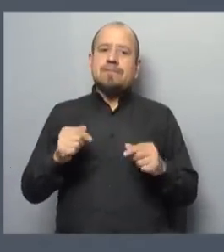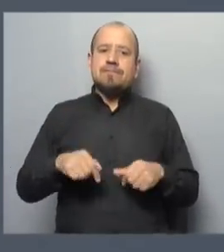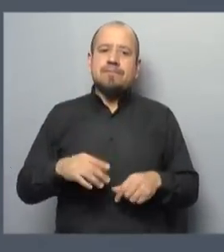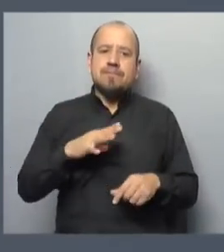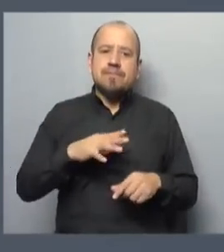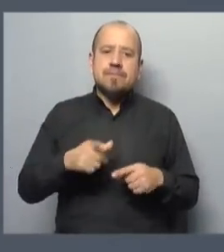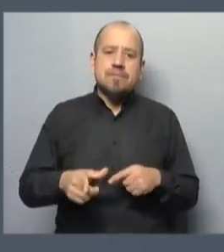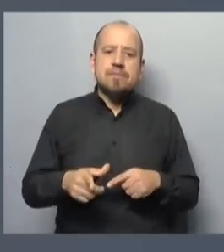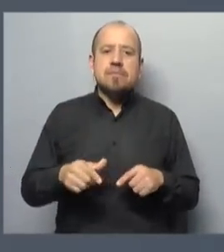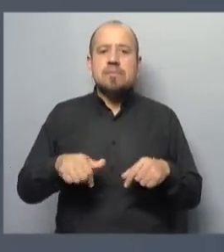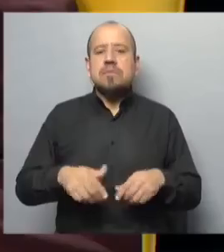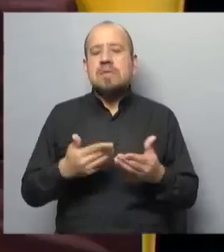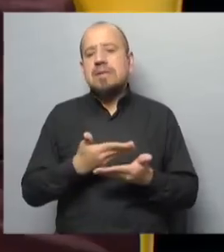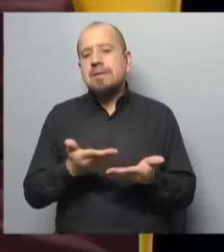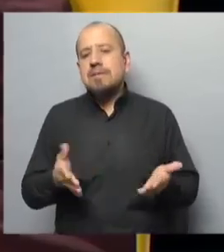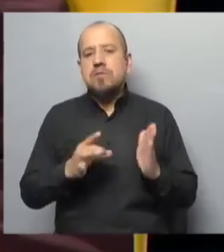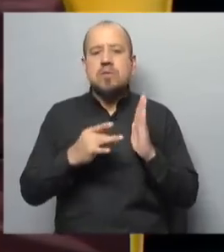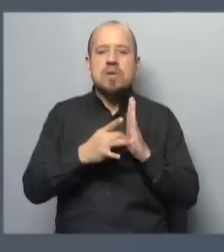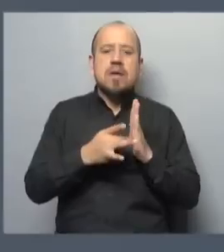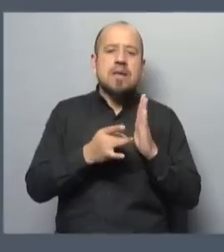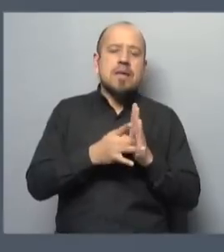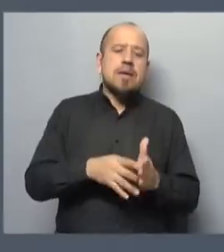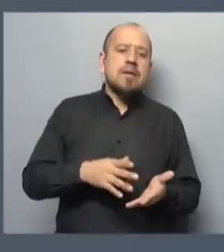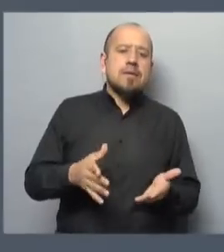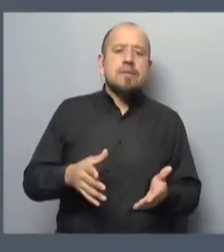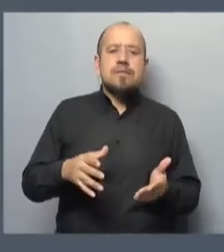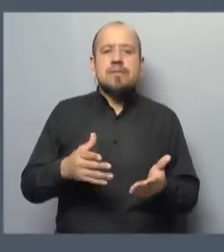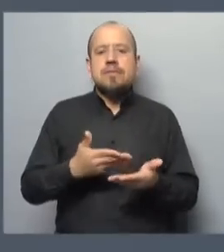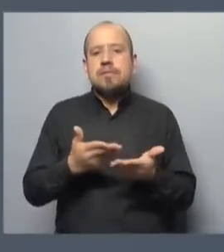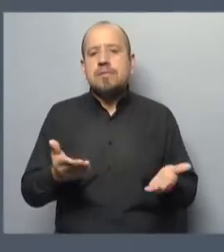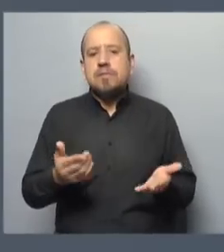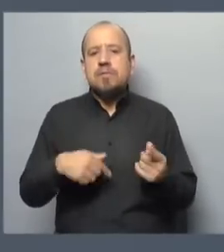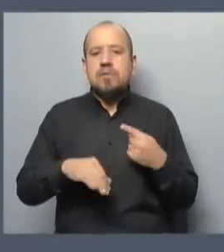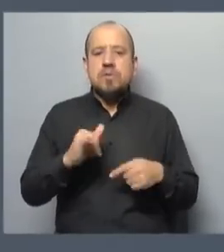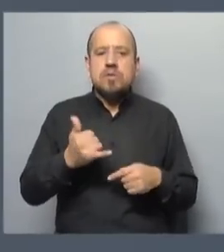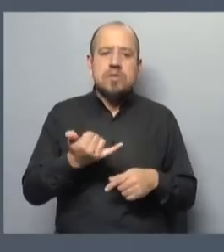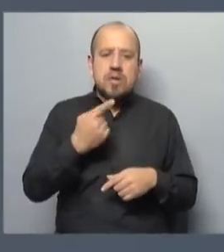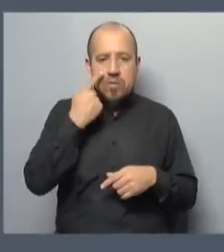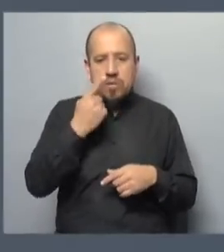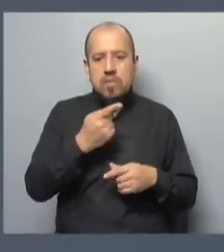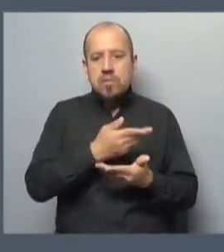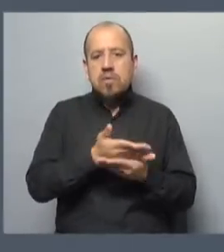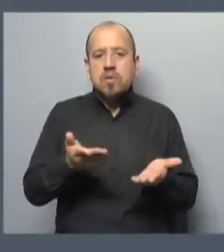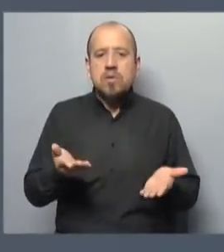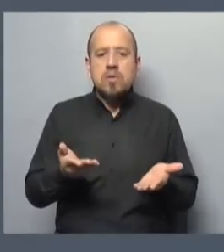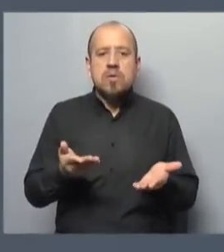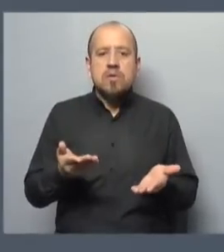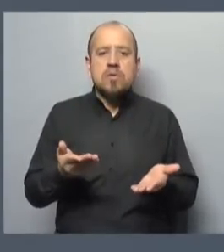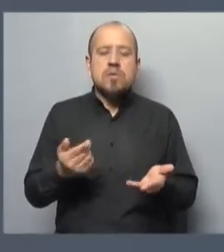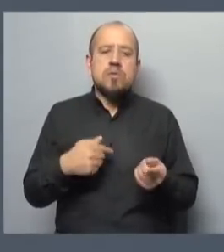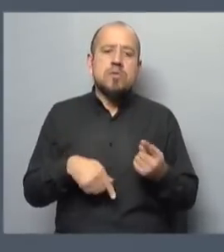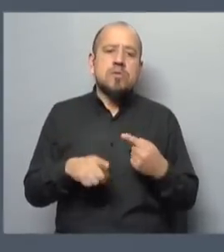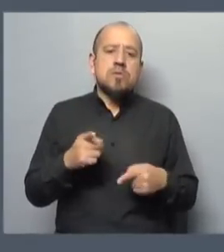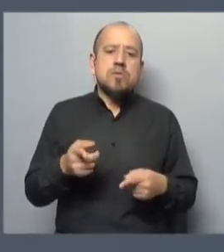infraestructura bastante mediocre o mala porque bonito y bueno entre